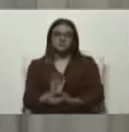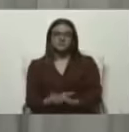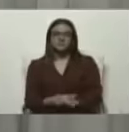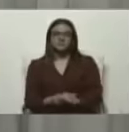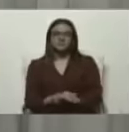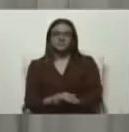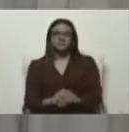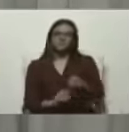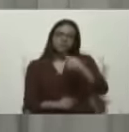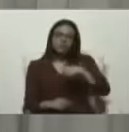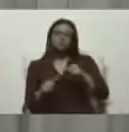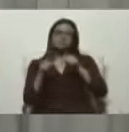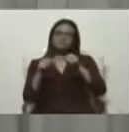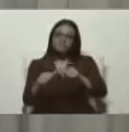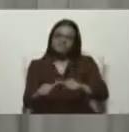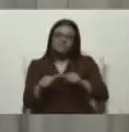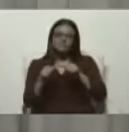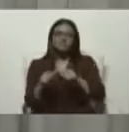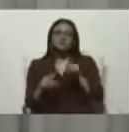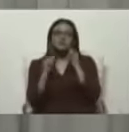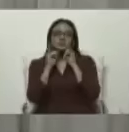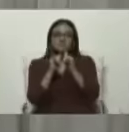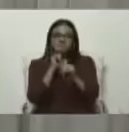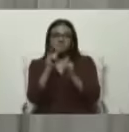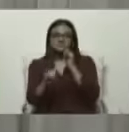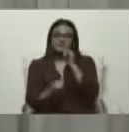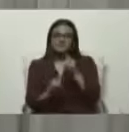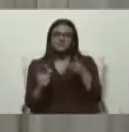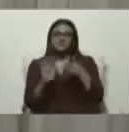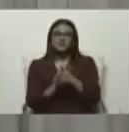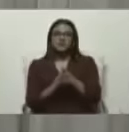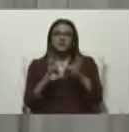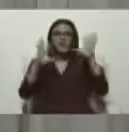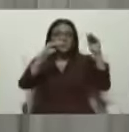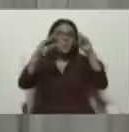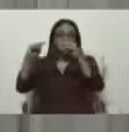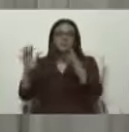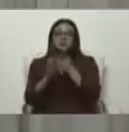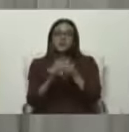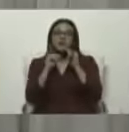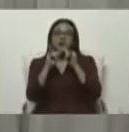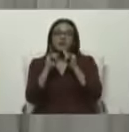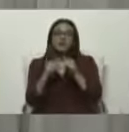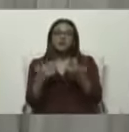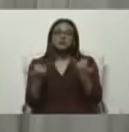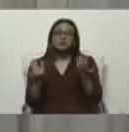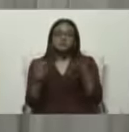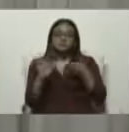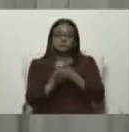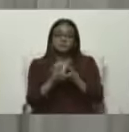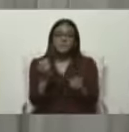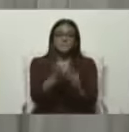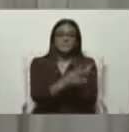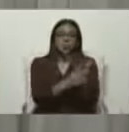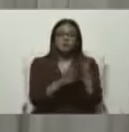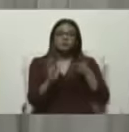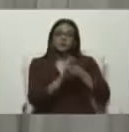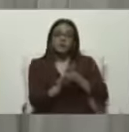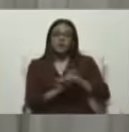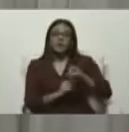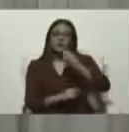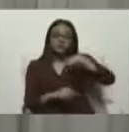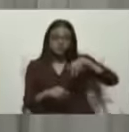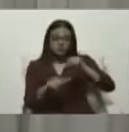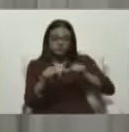donde nosotros persistimos en denunciar el blackout informativo que se ha cernido sobre el